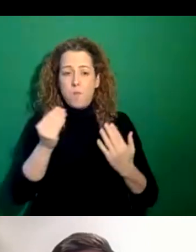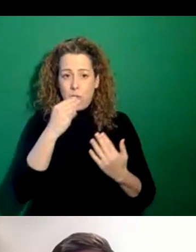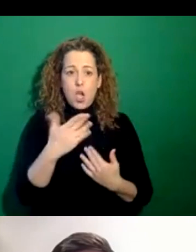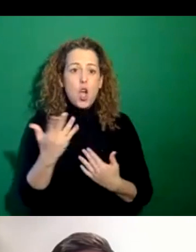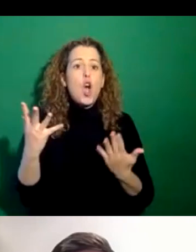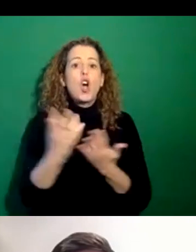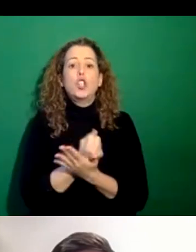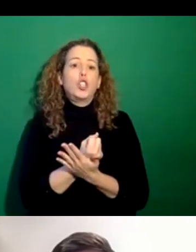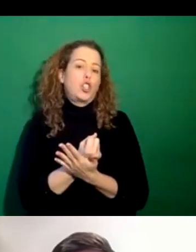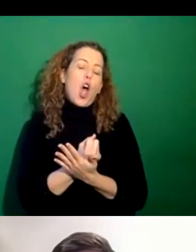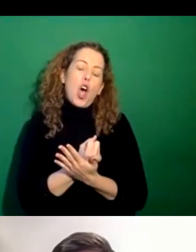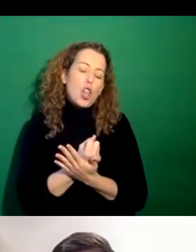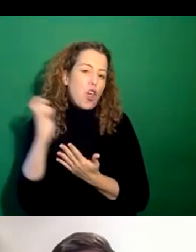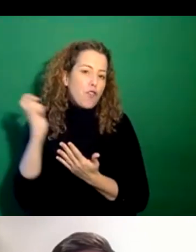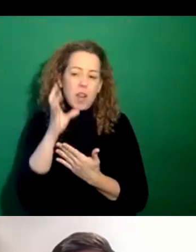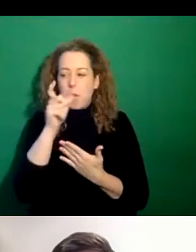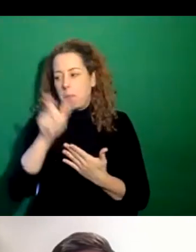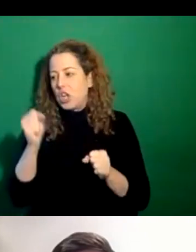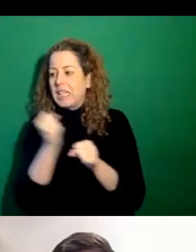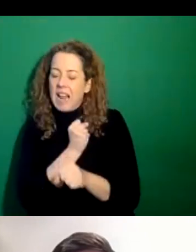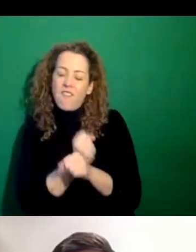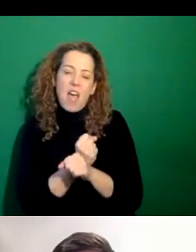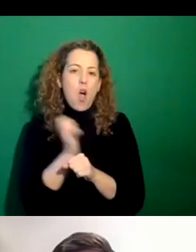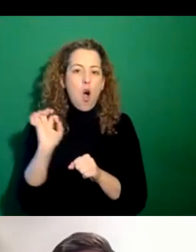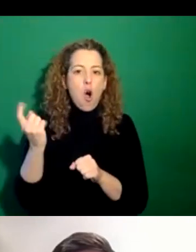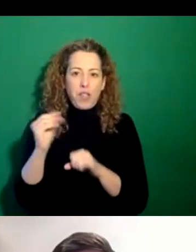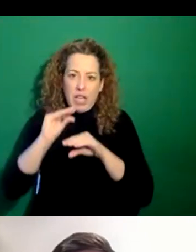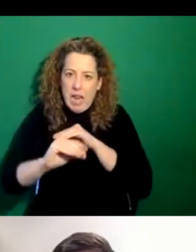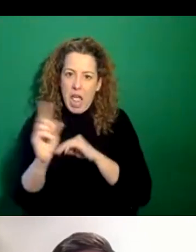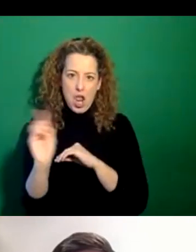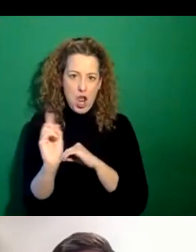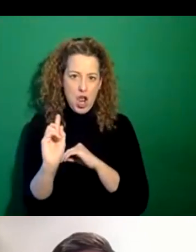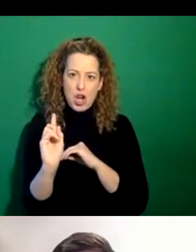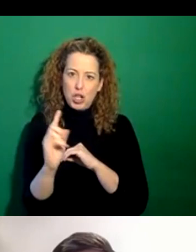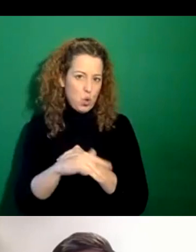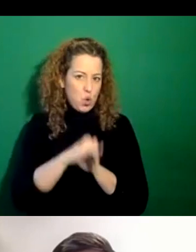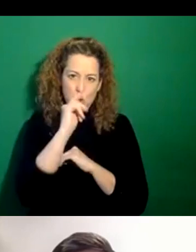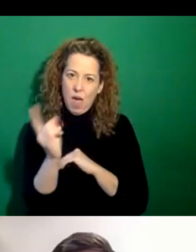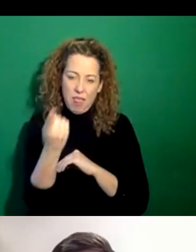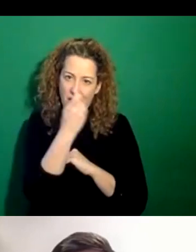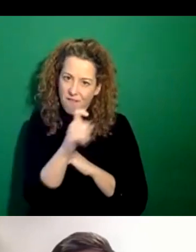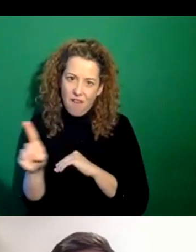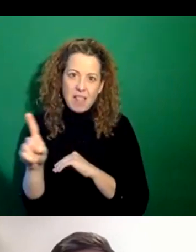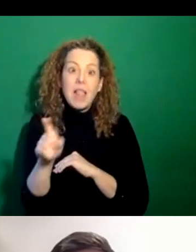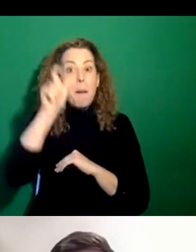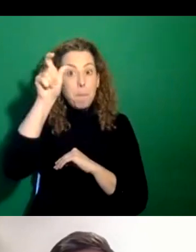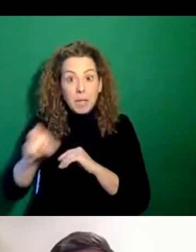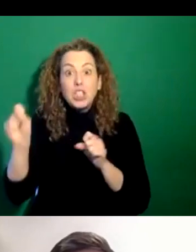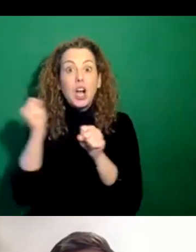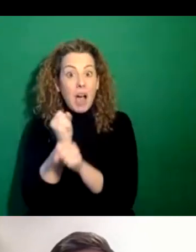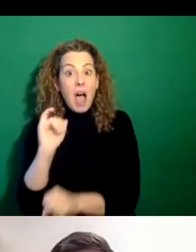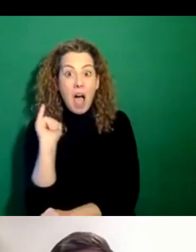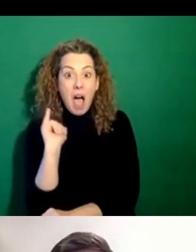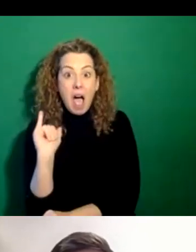todo pasa, como digo yo, por más personal y más inversión. No hace falta. El personal que esté tiene que trabajar